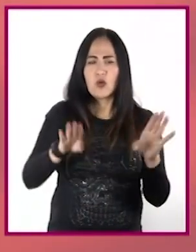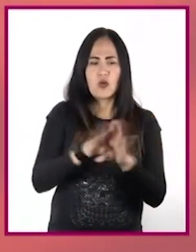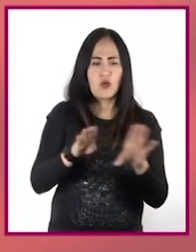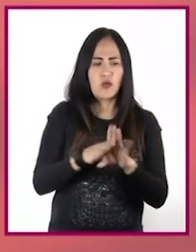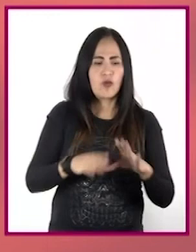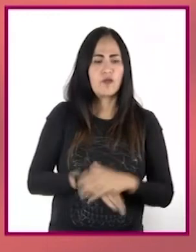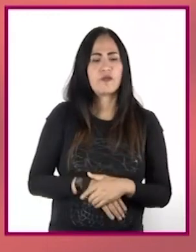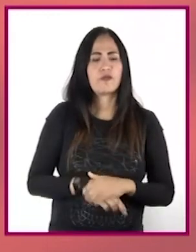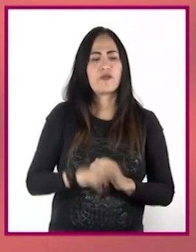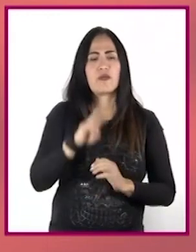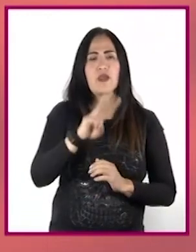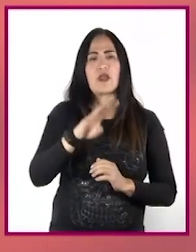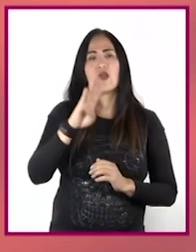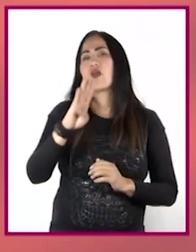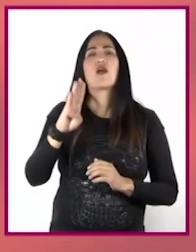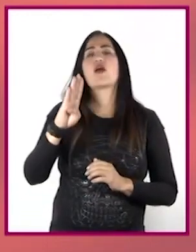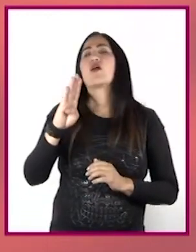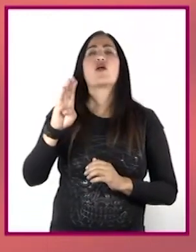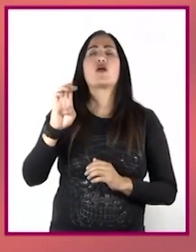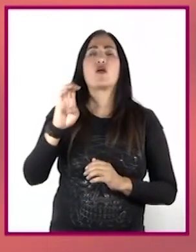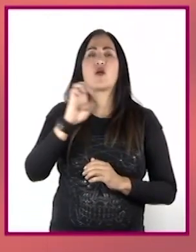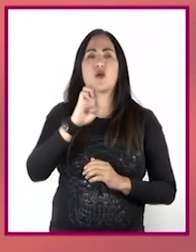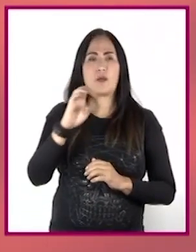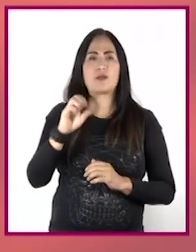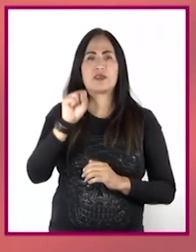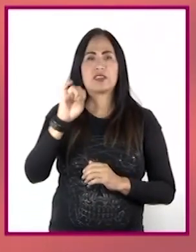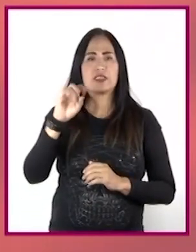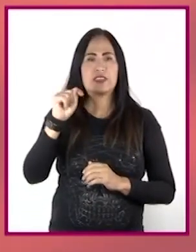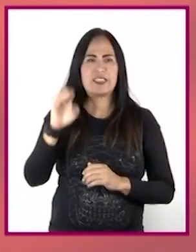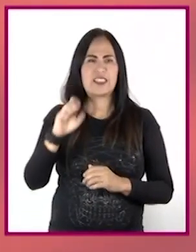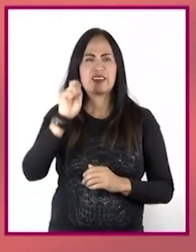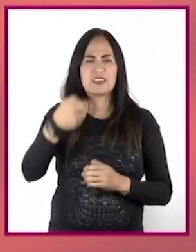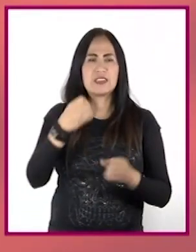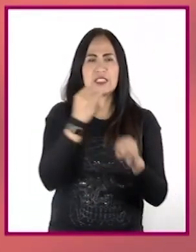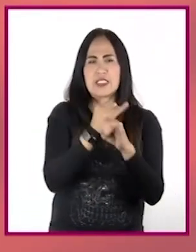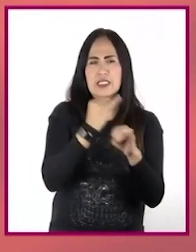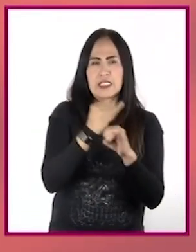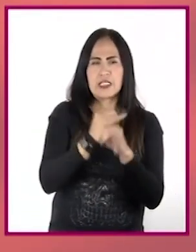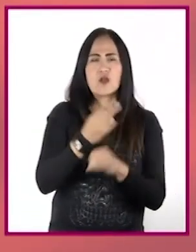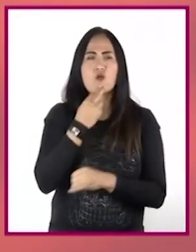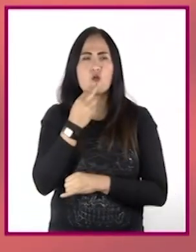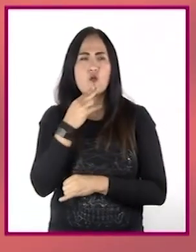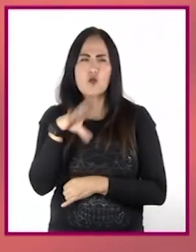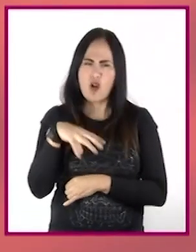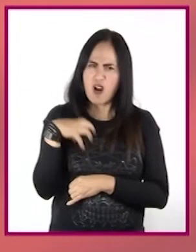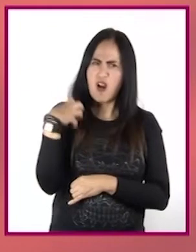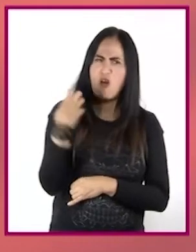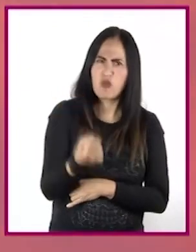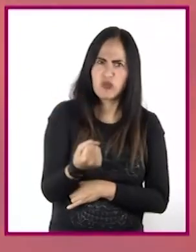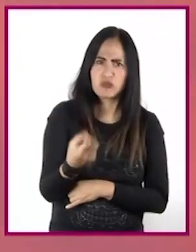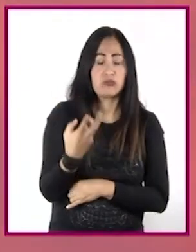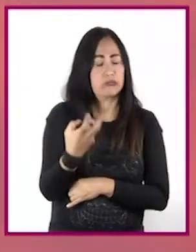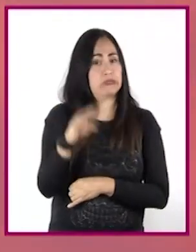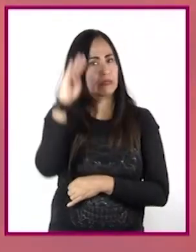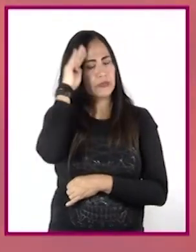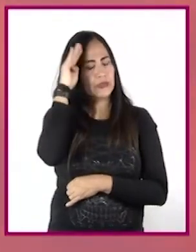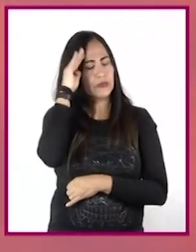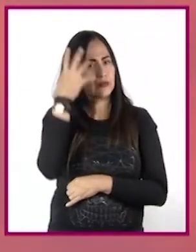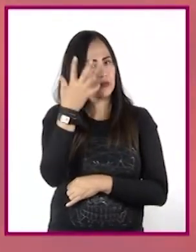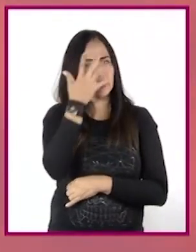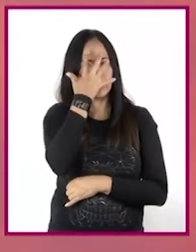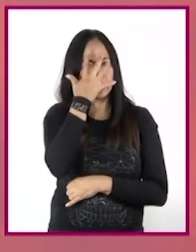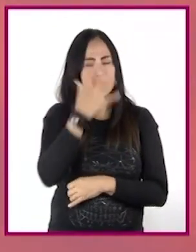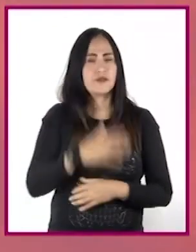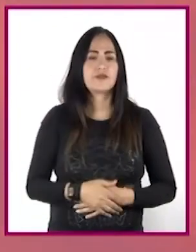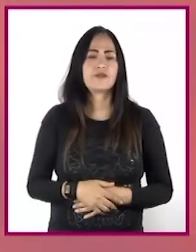sitios web. Y todo lo que implica Internet. Usos, abusos, para pensarse.